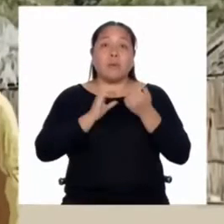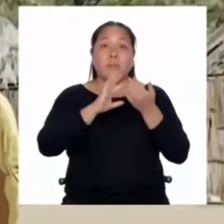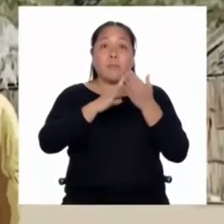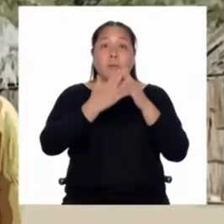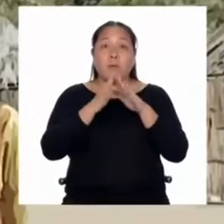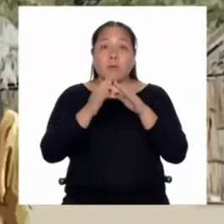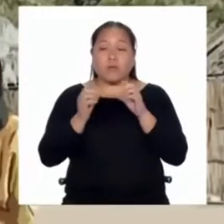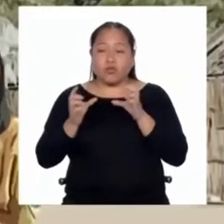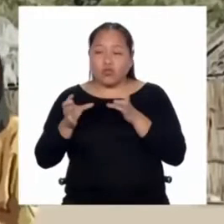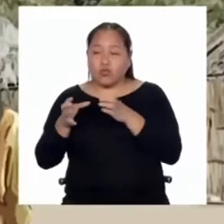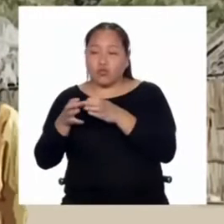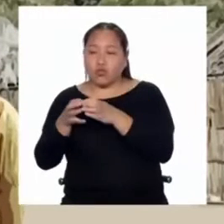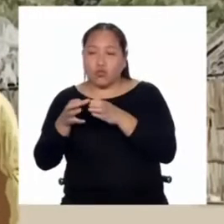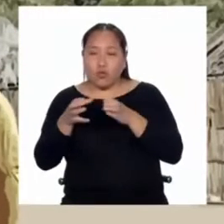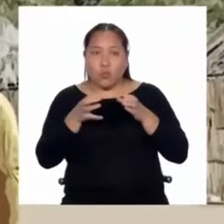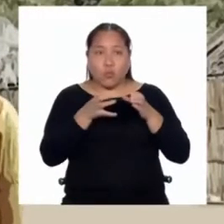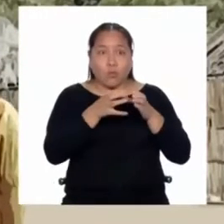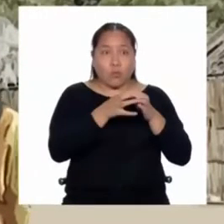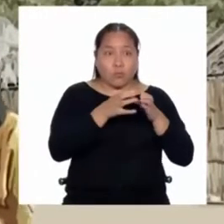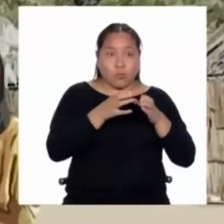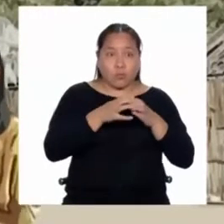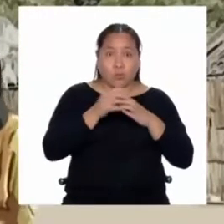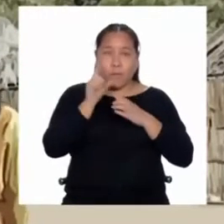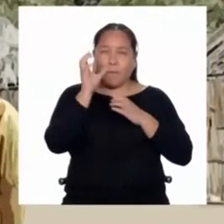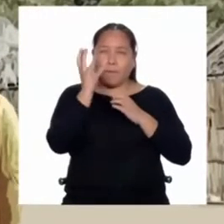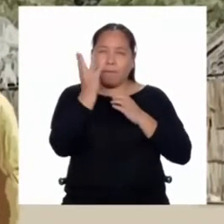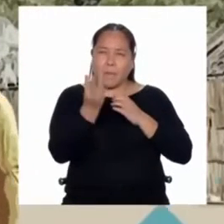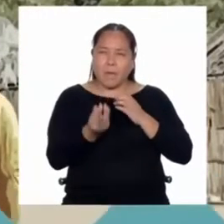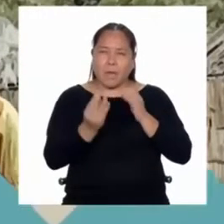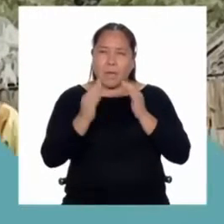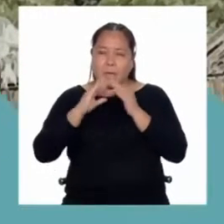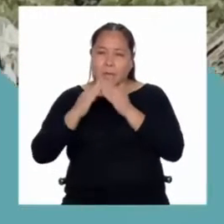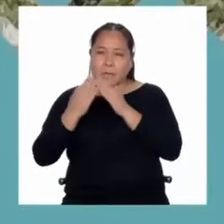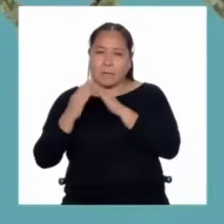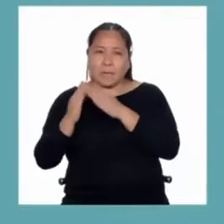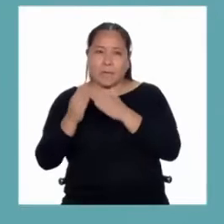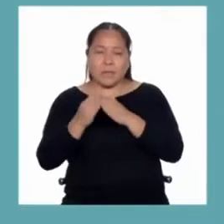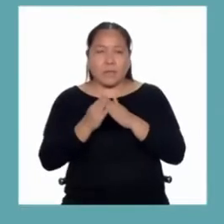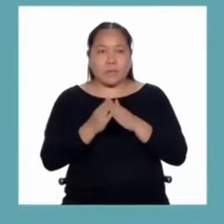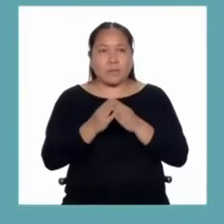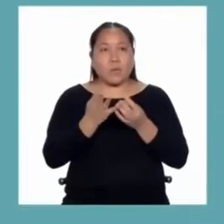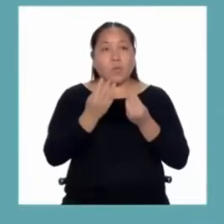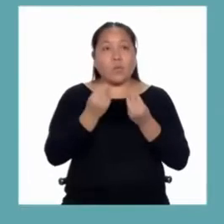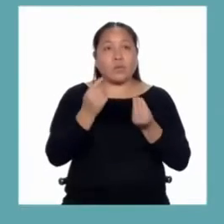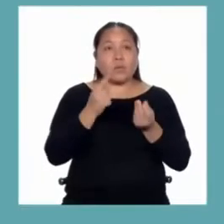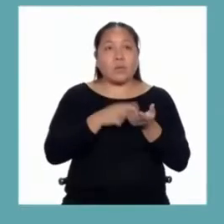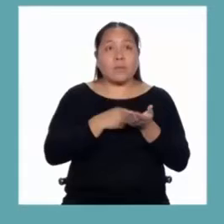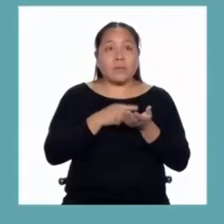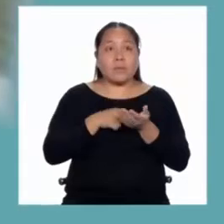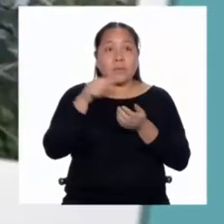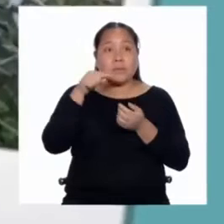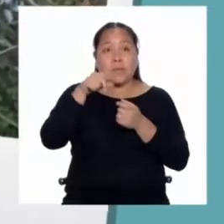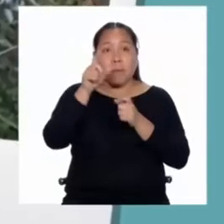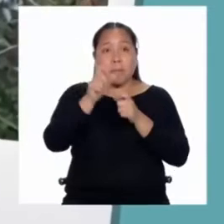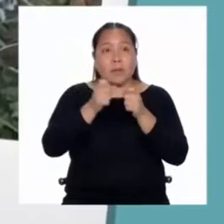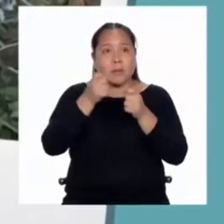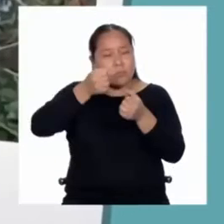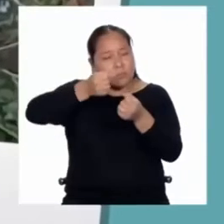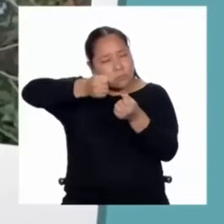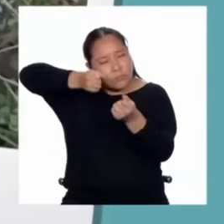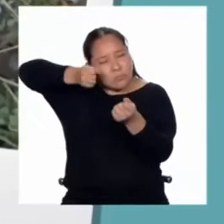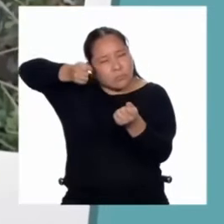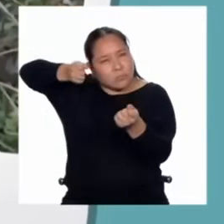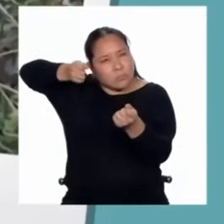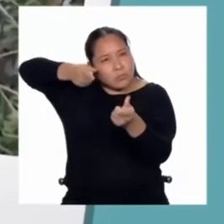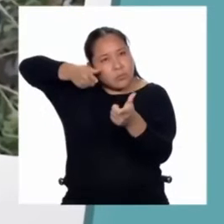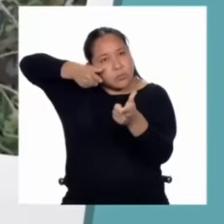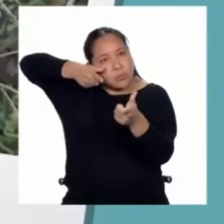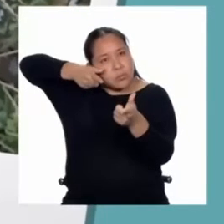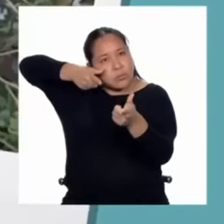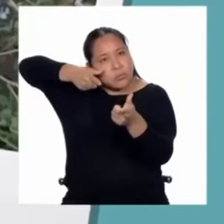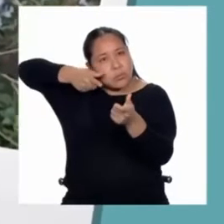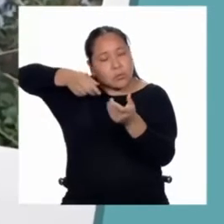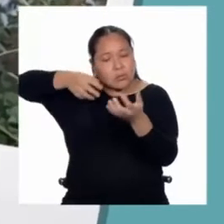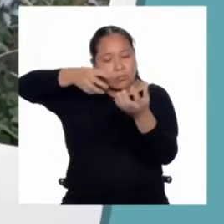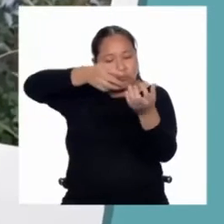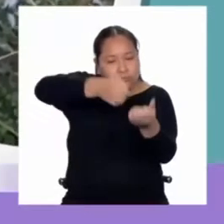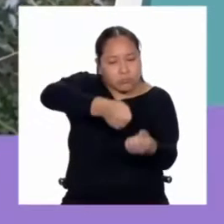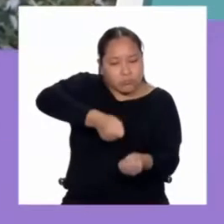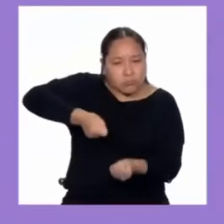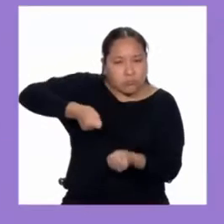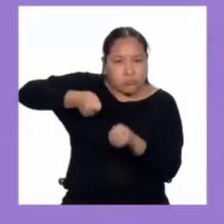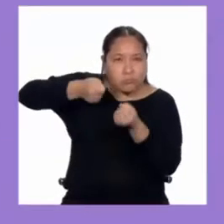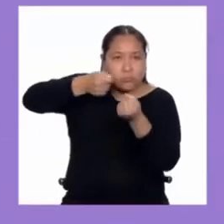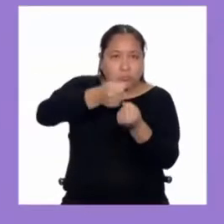están agrupadas en pequeñas aldeas aisladas y mayormente estas personas están dedicadas a la caza y a la